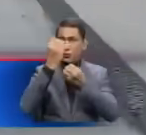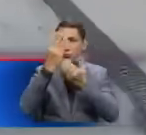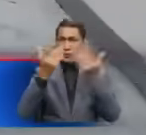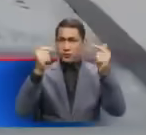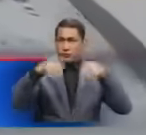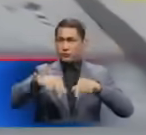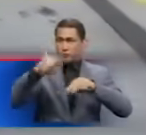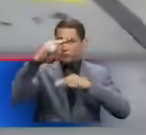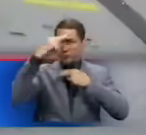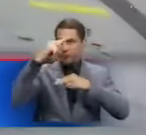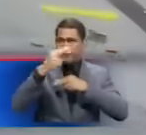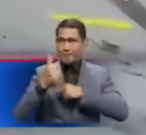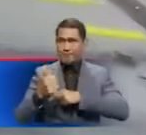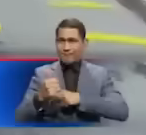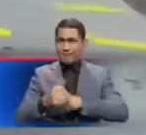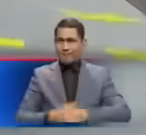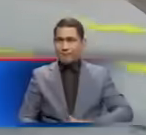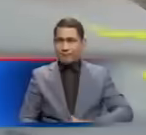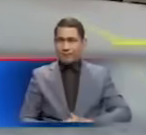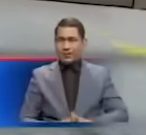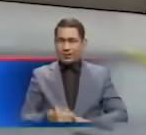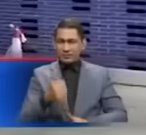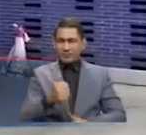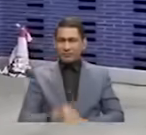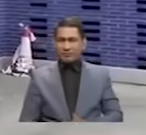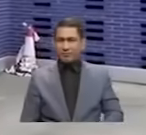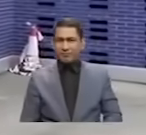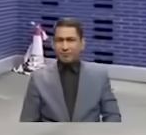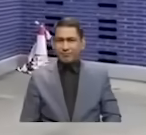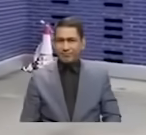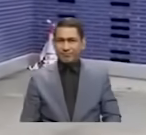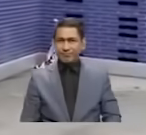en la segunda emisión del noticiero. Los esperamos.